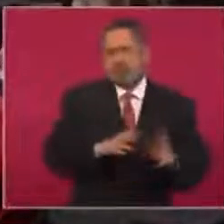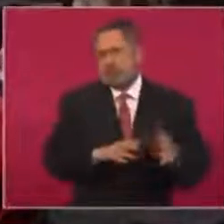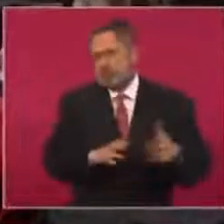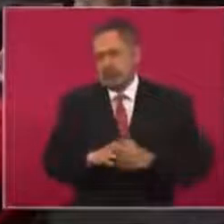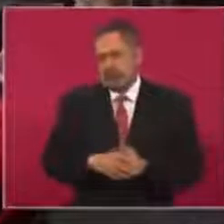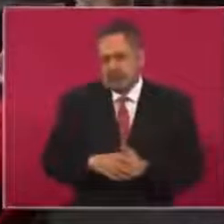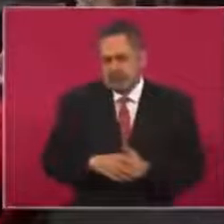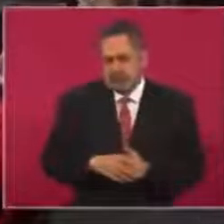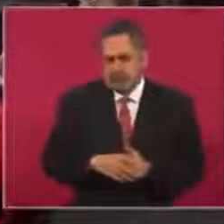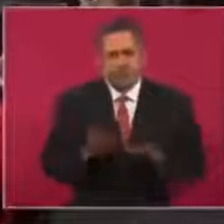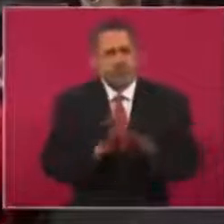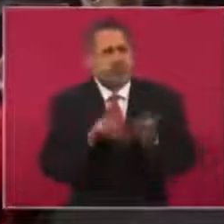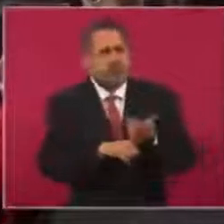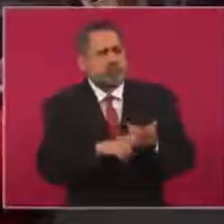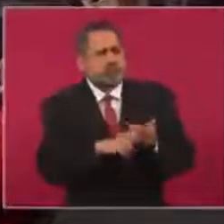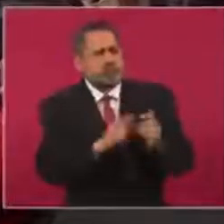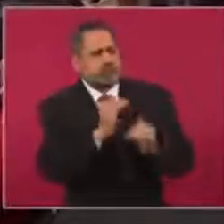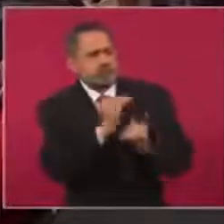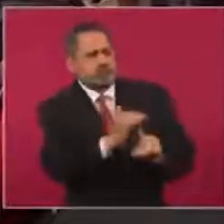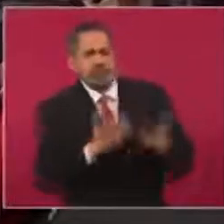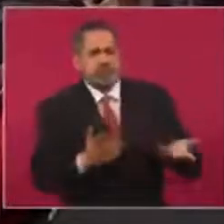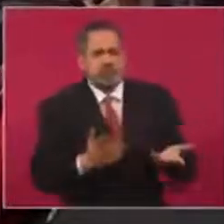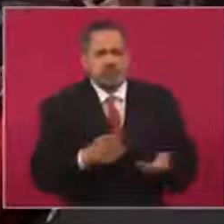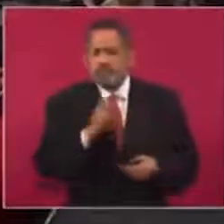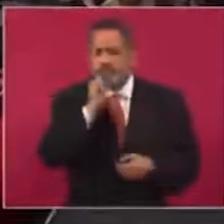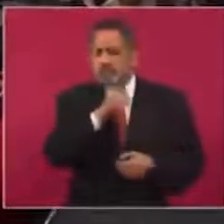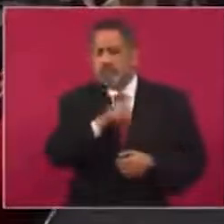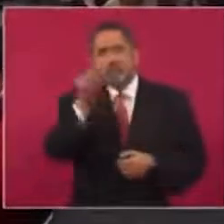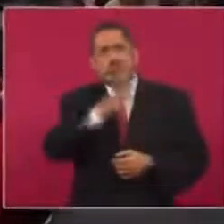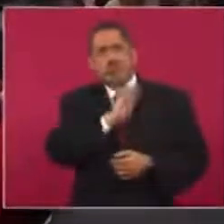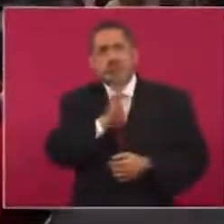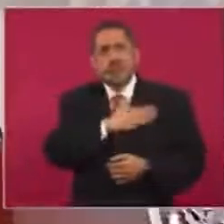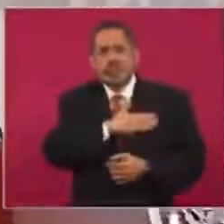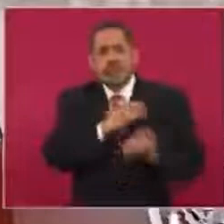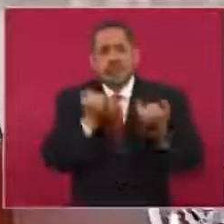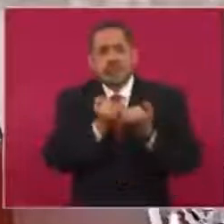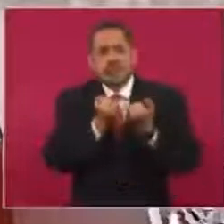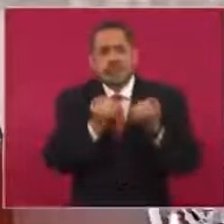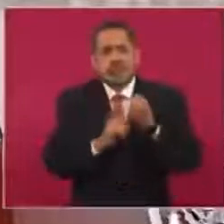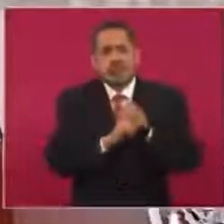¿Quién garantiza? Ahí está el caso de España